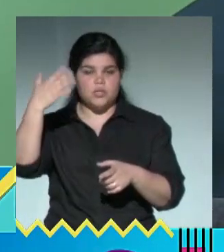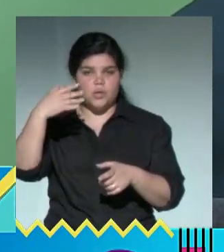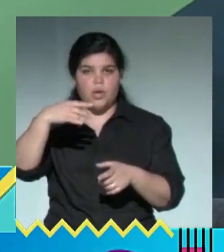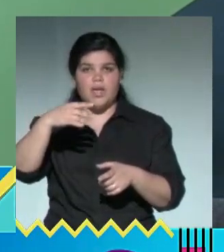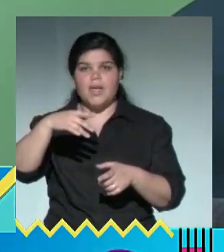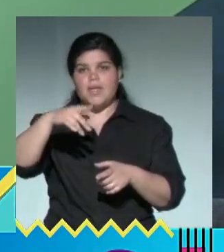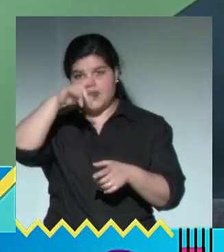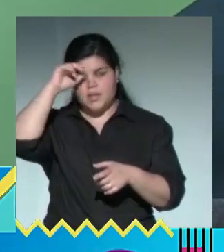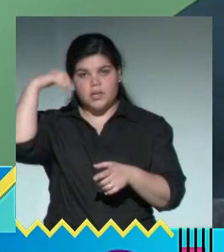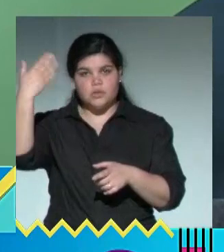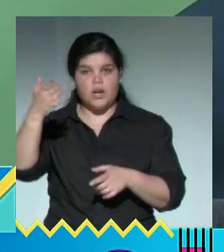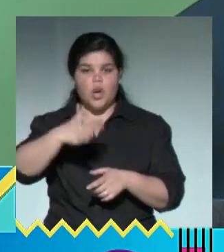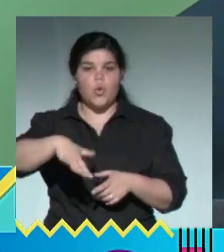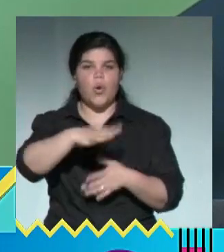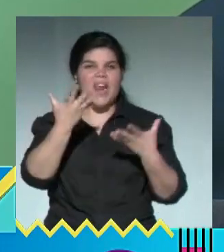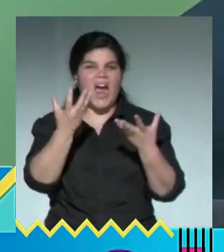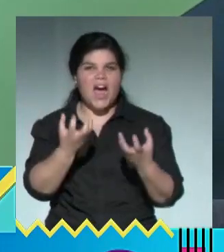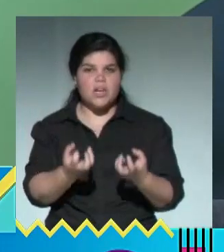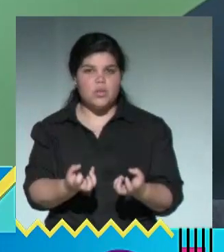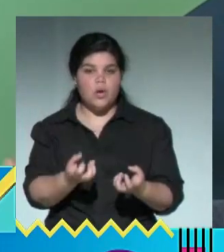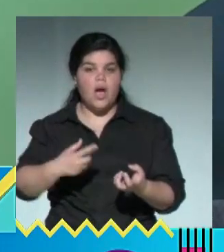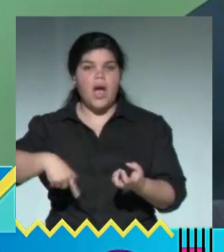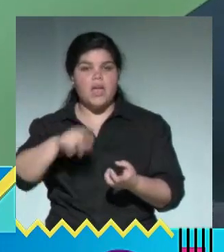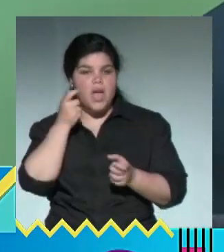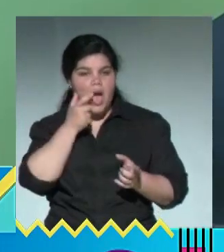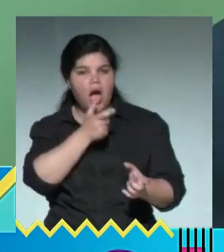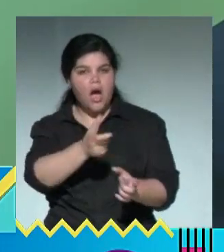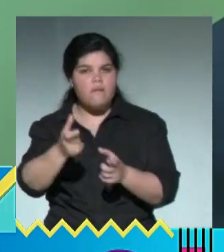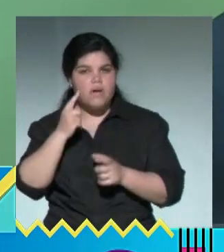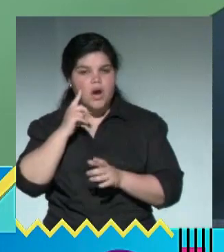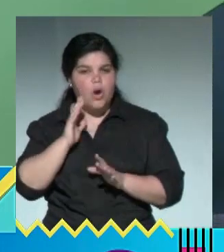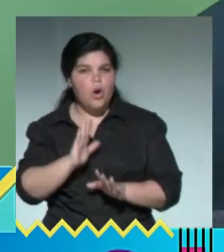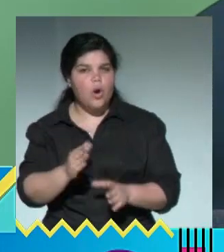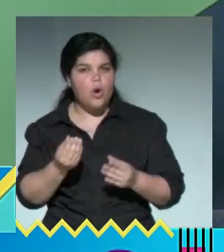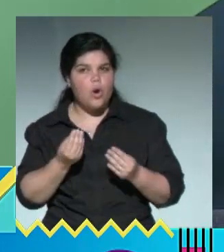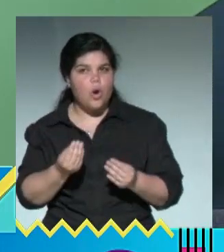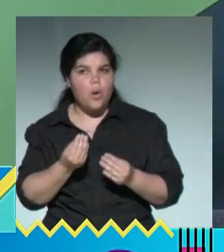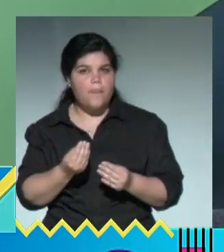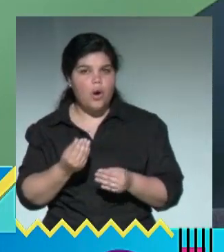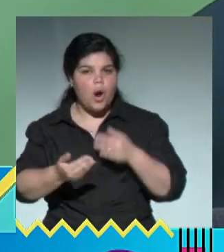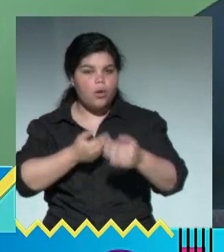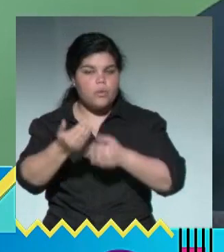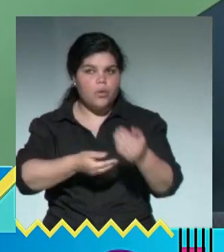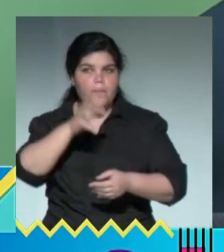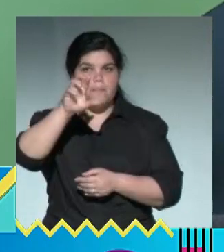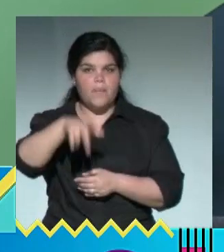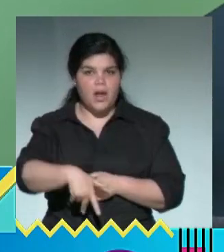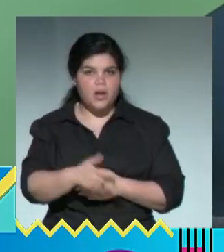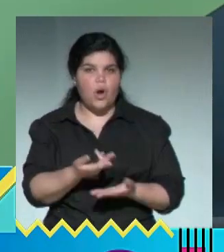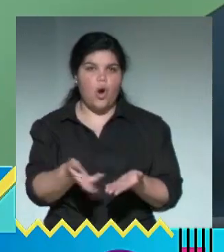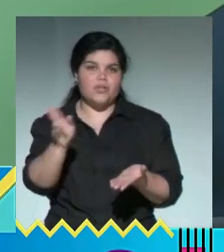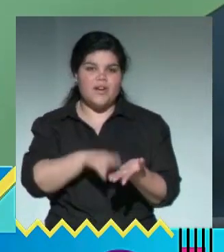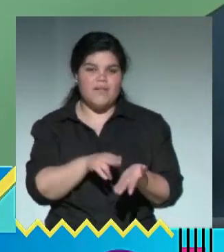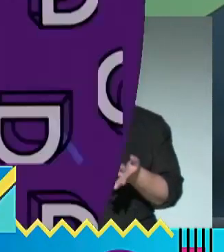áridas. Fuimos a evaluar y a ver cuáles pueden ser las posibilidades y las condiciones para poder llevar adelante un plan de remediación en el